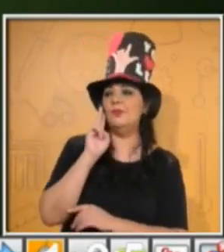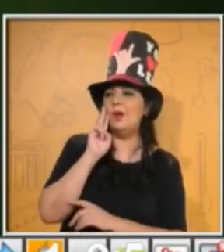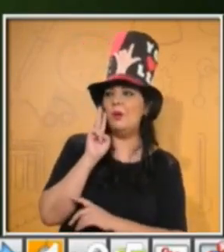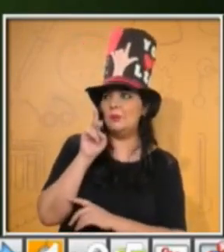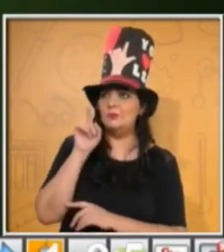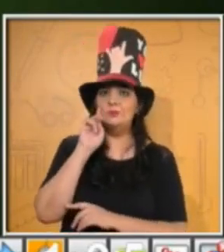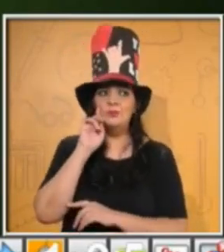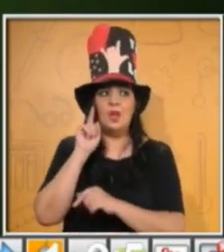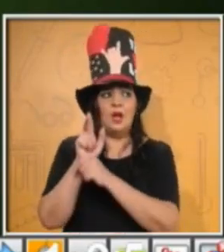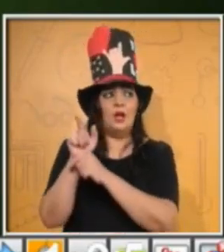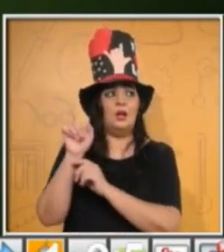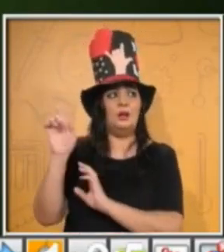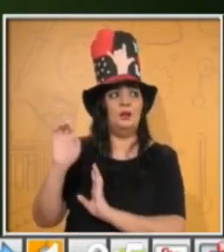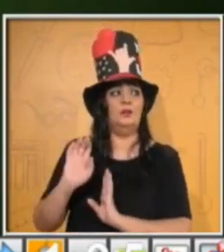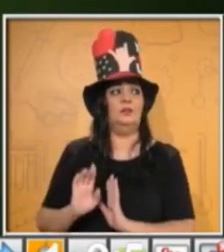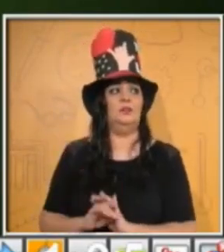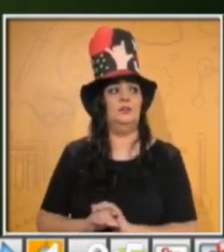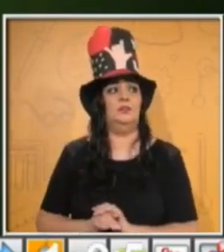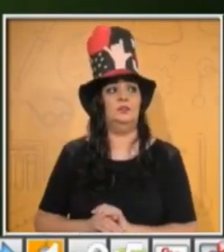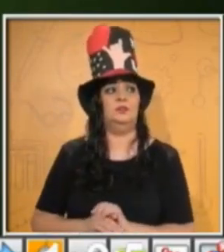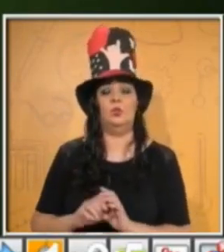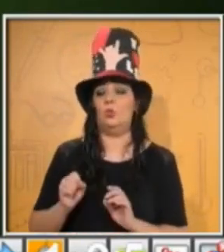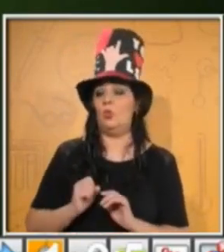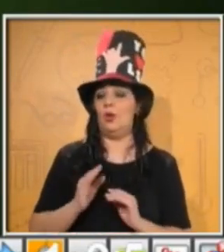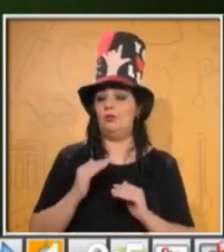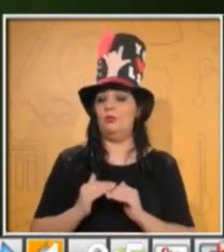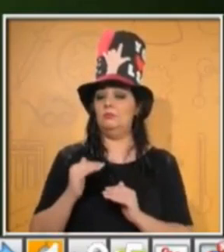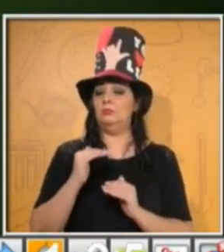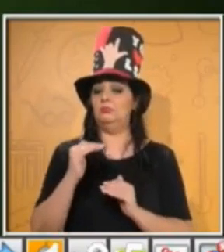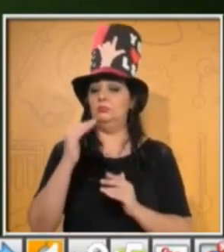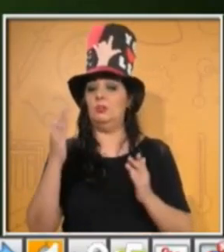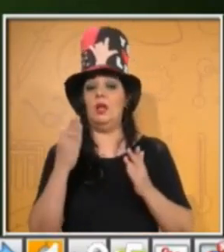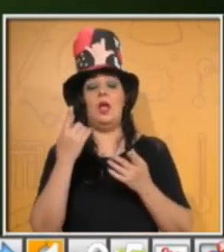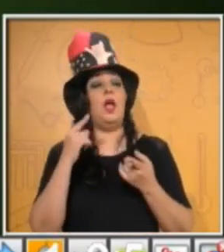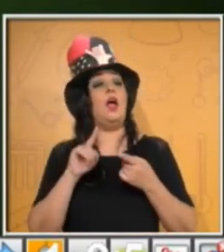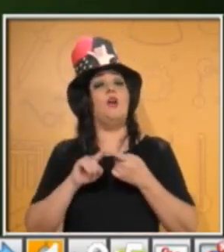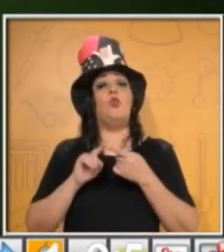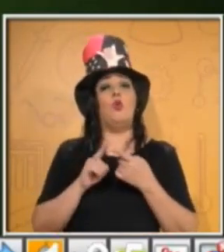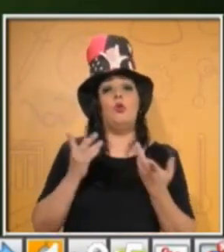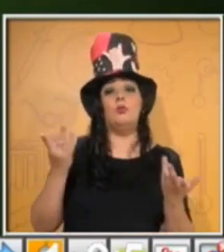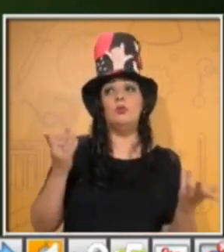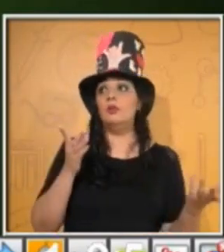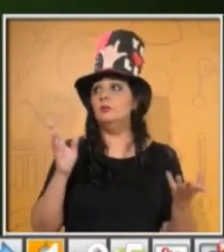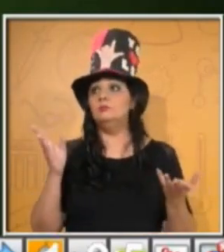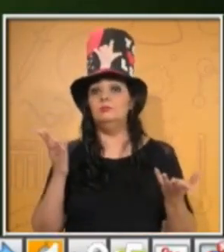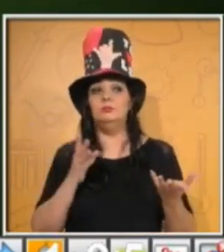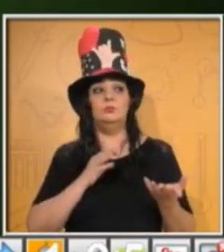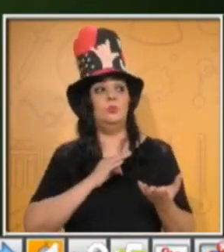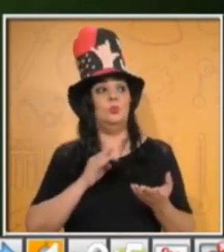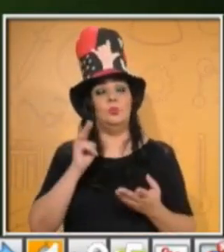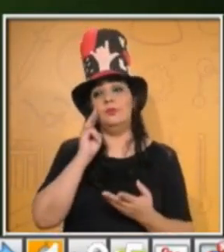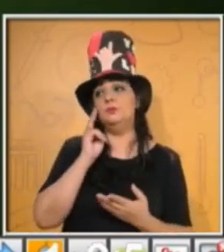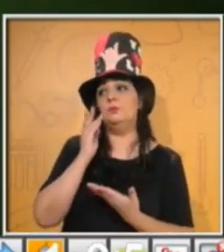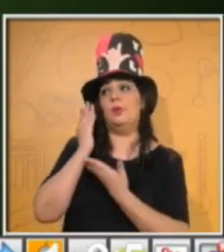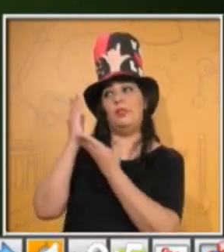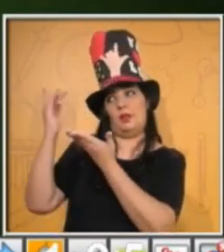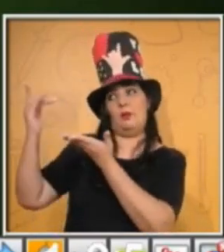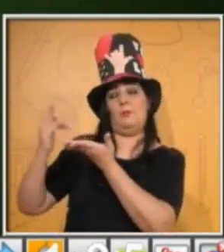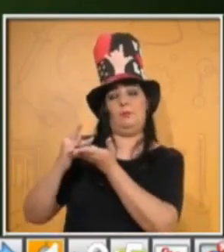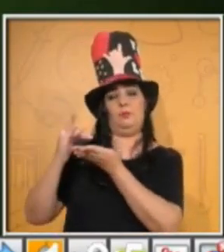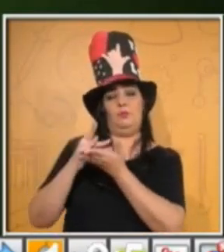ubíquense. ¿Y cuántas cuadras me voy a tener que mover? Si alguien está en casa contigo, puedes pedirle